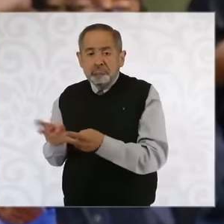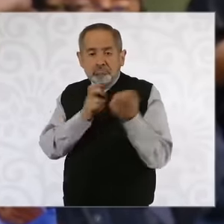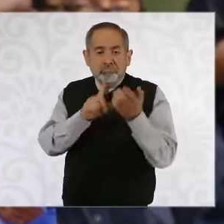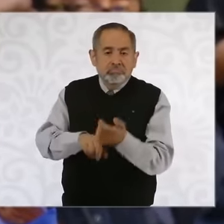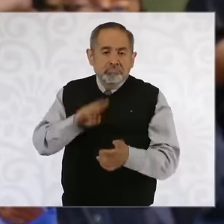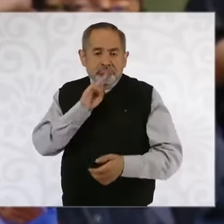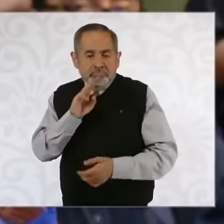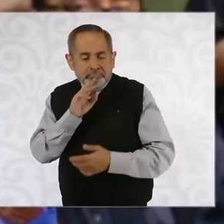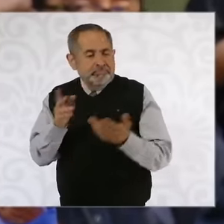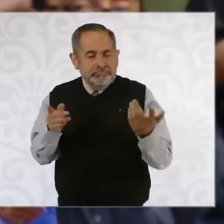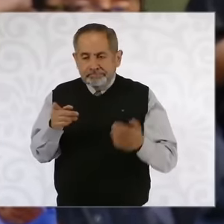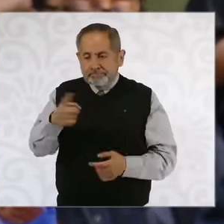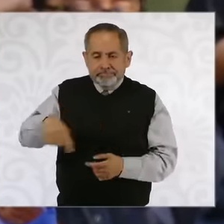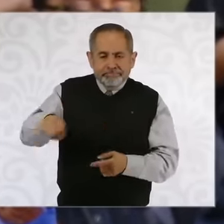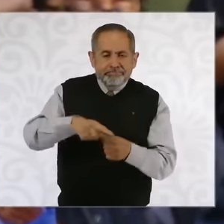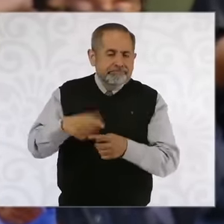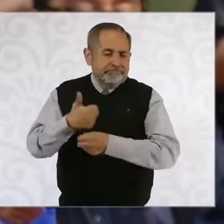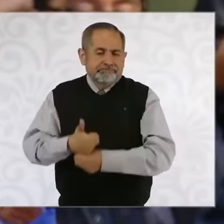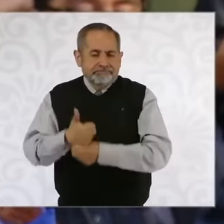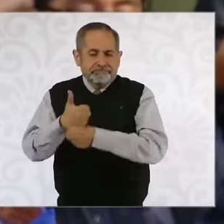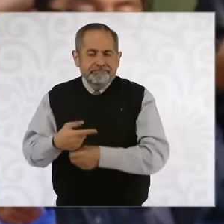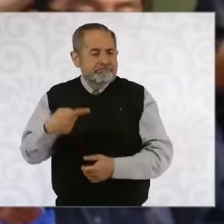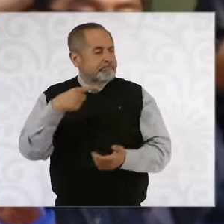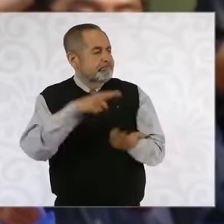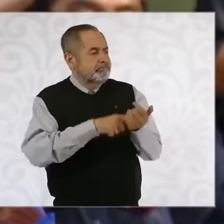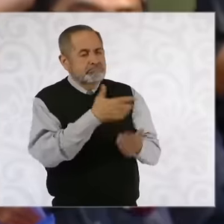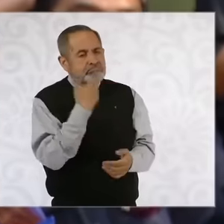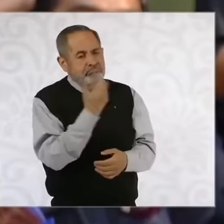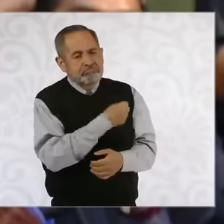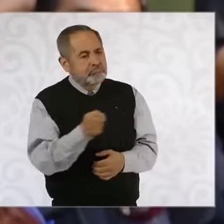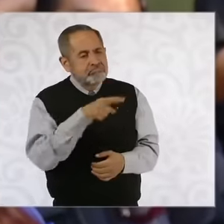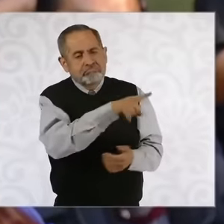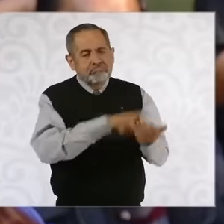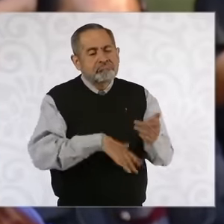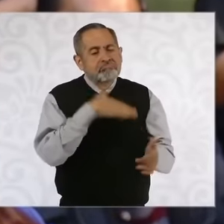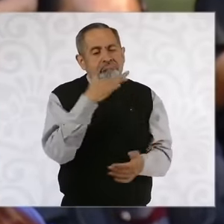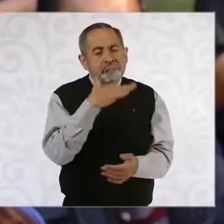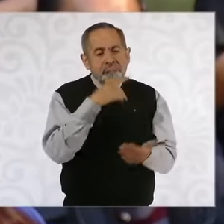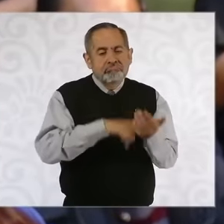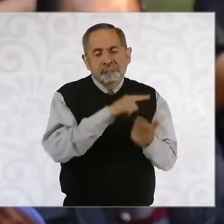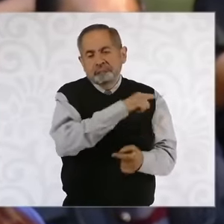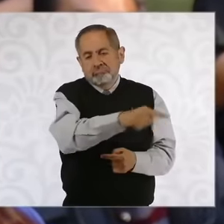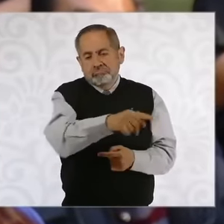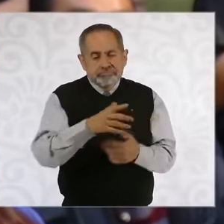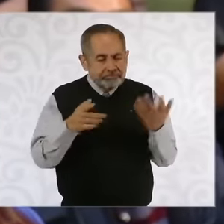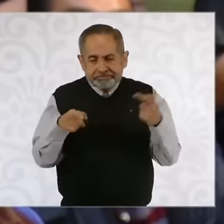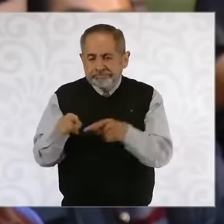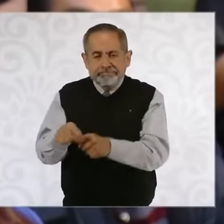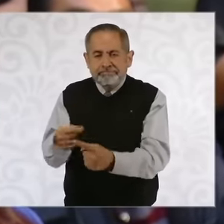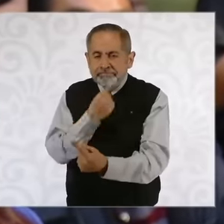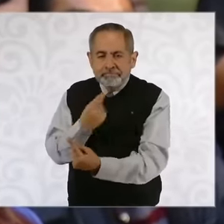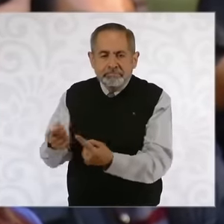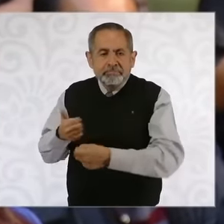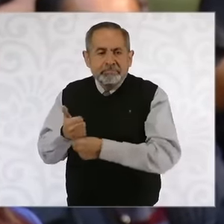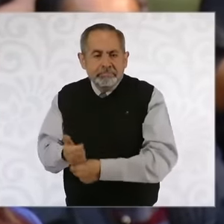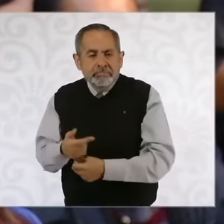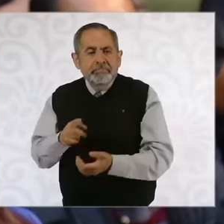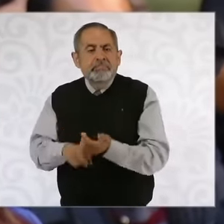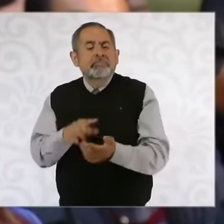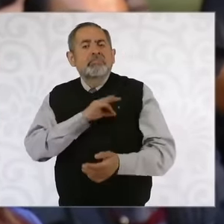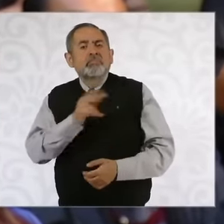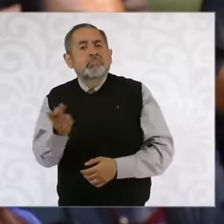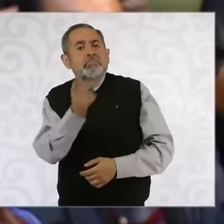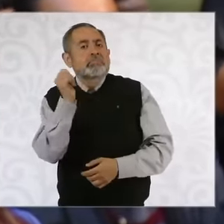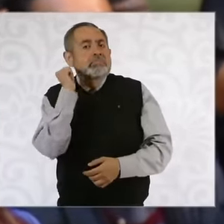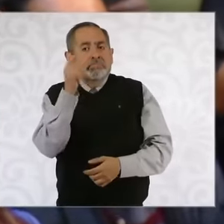mamá. Ellos sufren la incompetencia y suciedad del sistema. ¿Qué podrá hacer algo